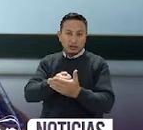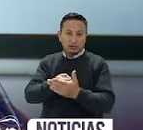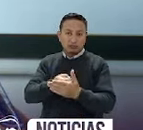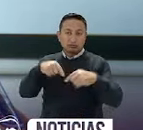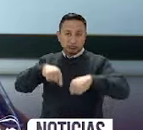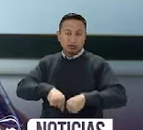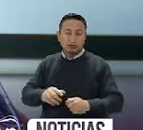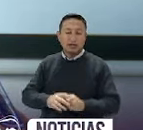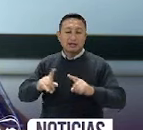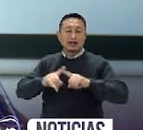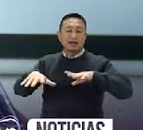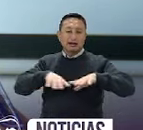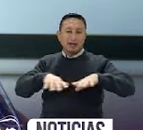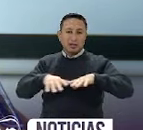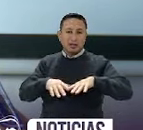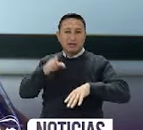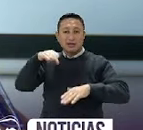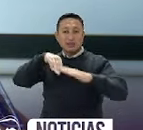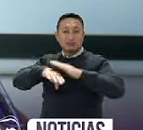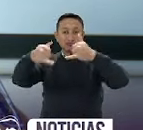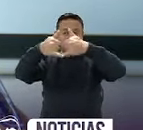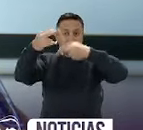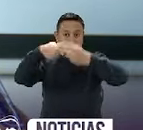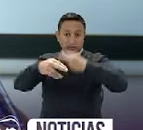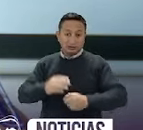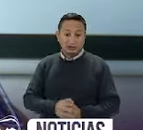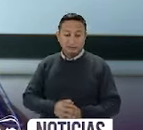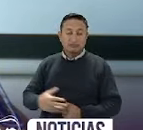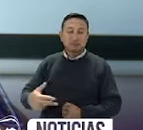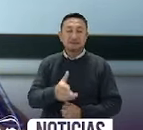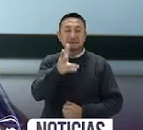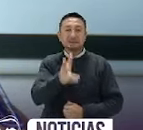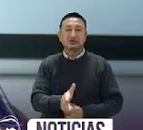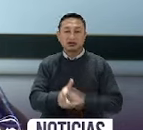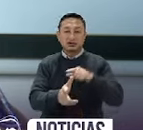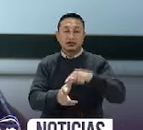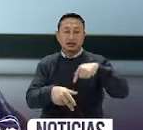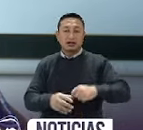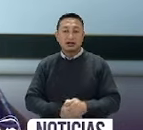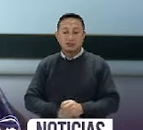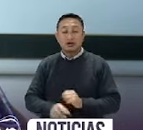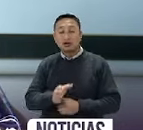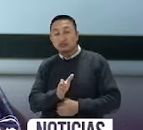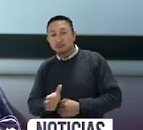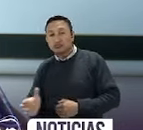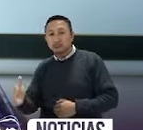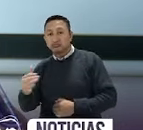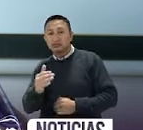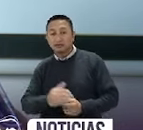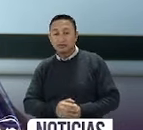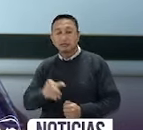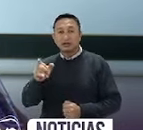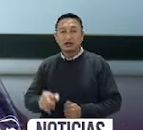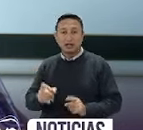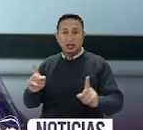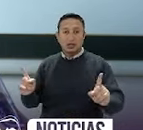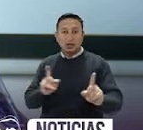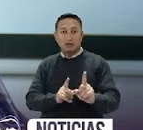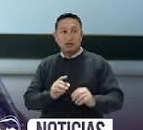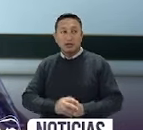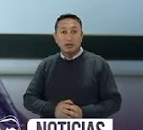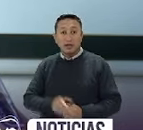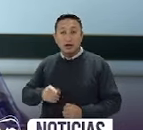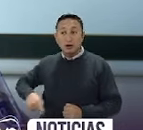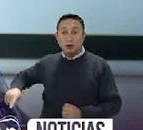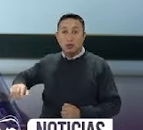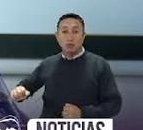diferentes actividades diarias y tratan de ingresar por una puerta, pero estos descuidaderos tratan de abrir la otra puerta para que no se